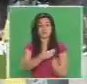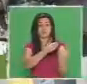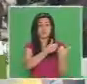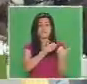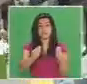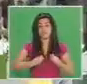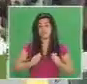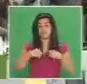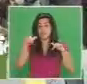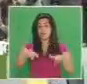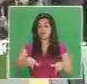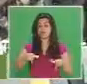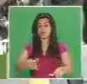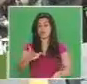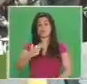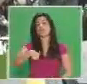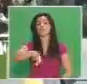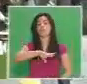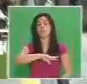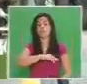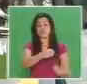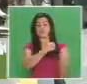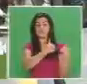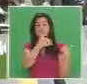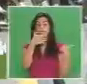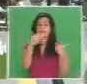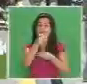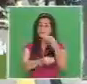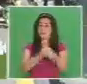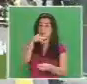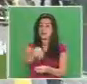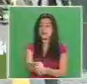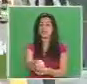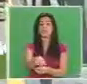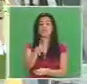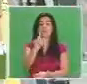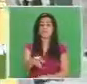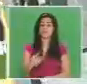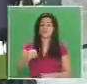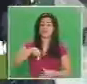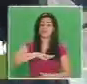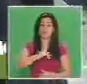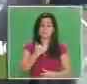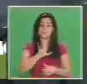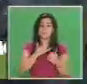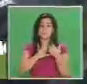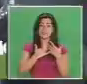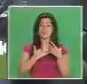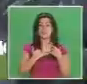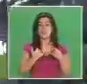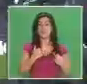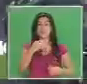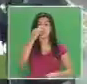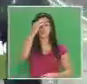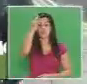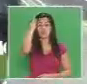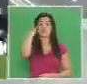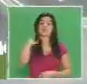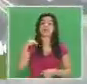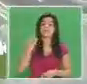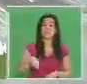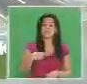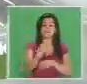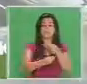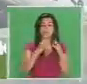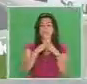vivimos aquí, somos responsables de lo que ocurre aquí, de cómo mantenemos, somos también autores de las obras que aquí se